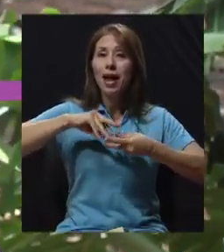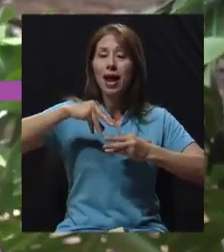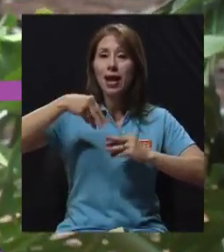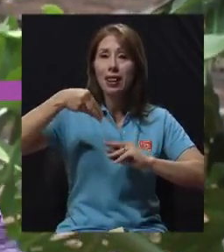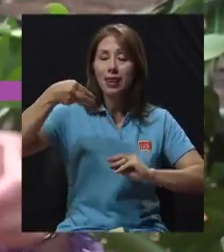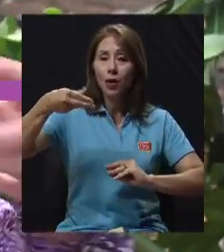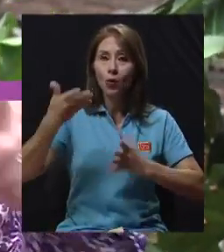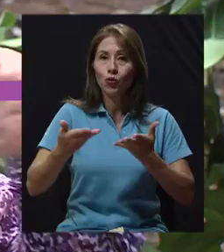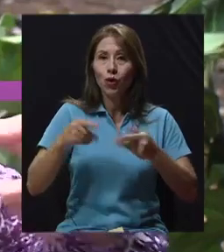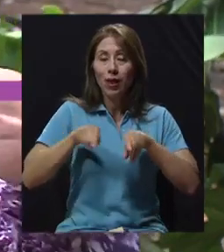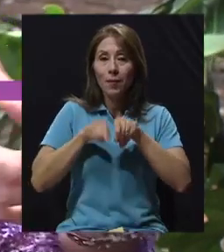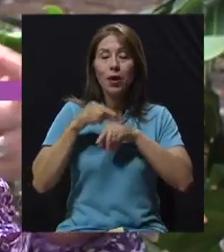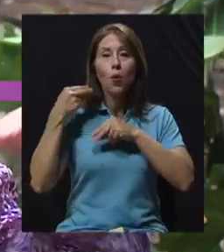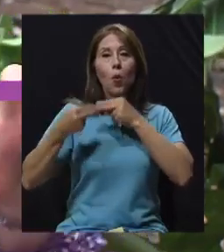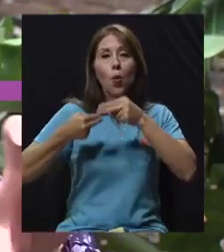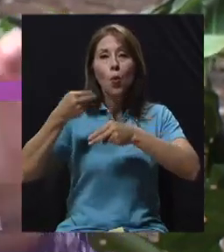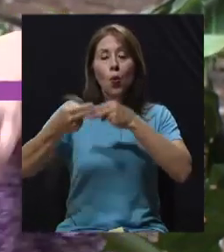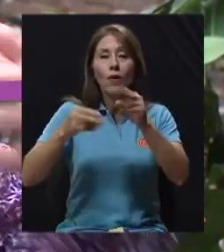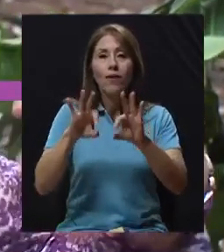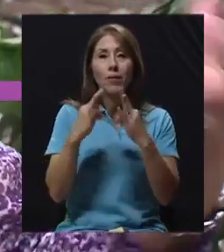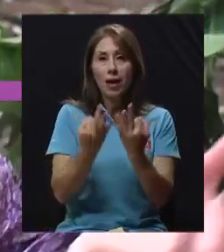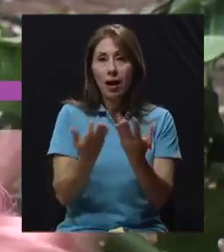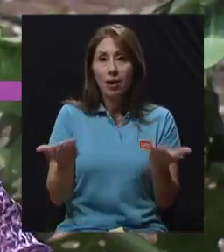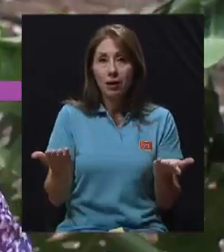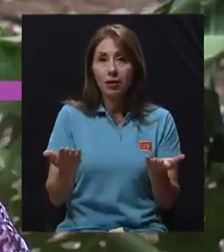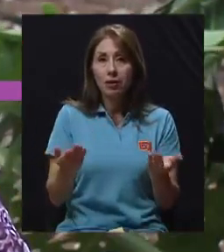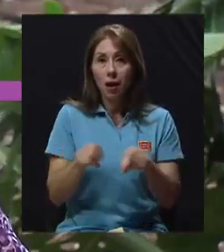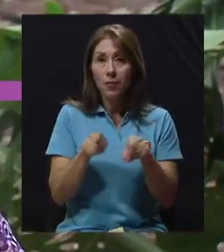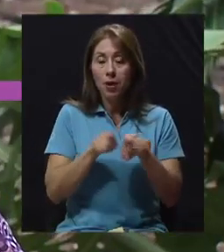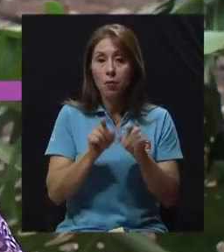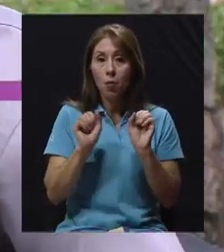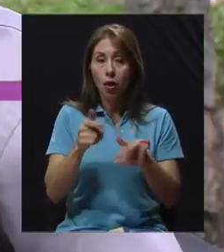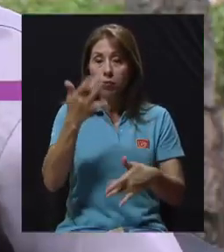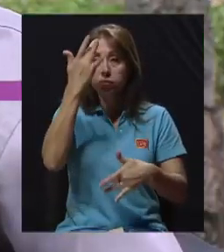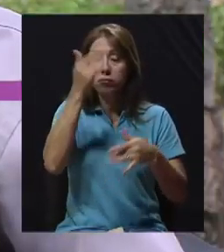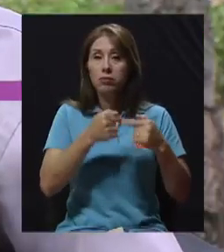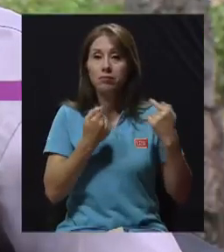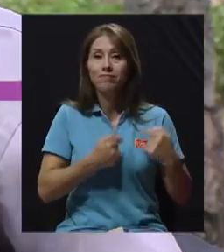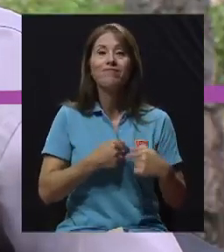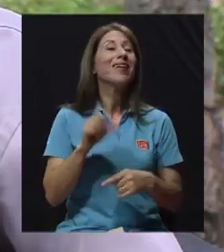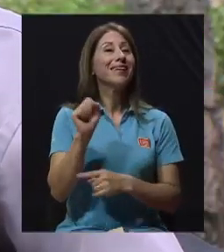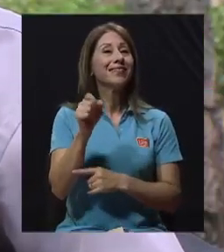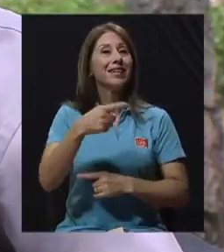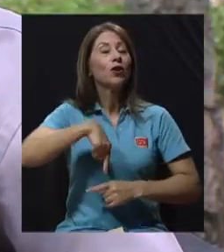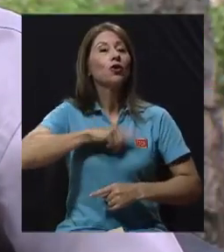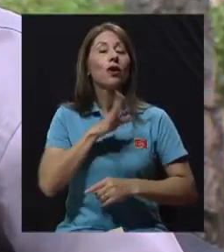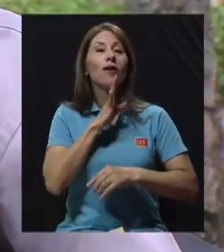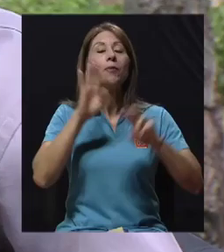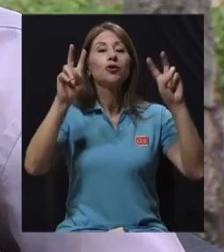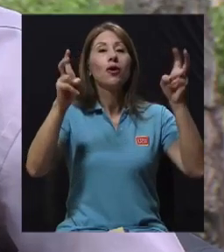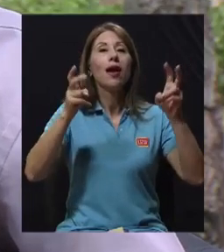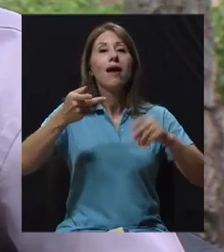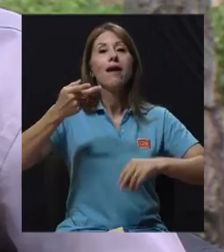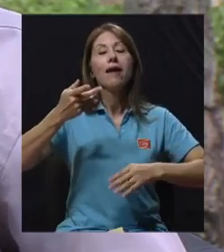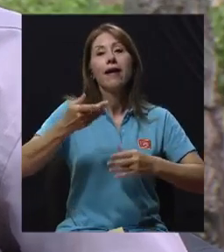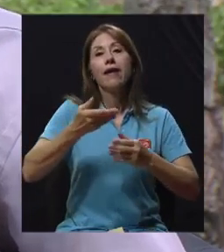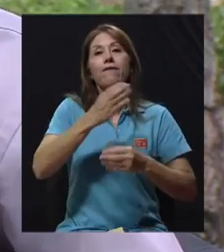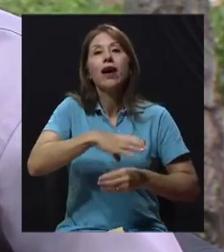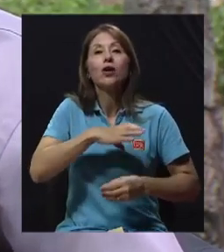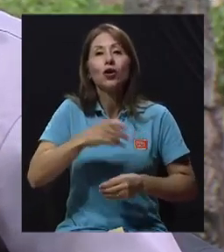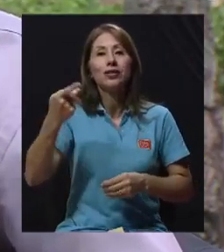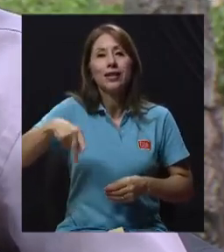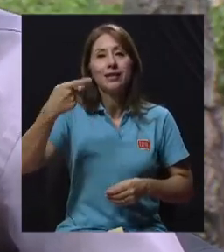enfermedades cardíacas, también tienen un componente ahí de herencia familiar. Sí. Sí, en esto nosotros hablamos de factores de riesgo para enfermedad cardiovascular,